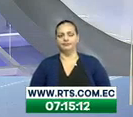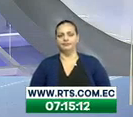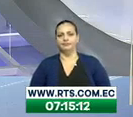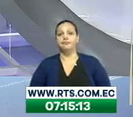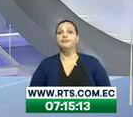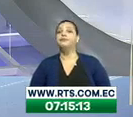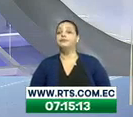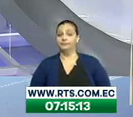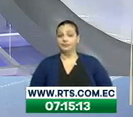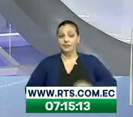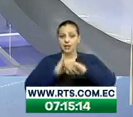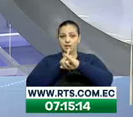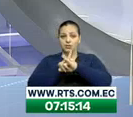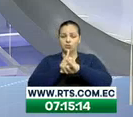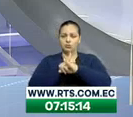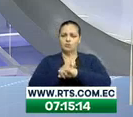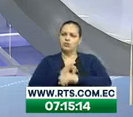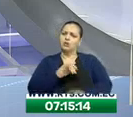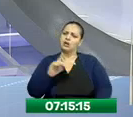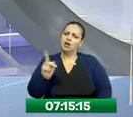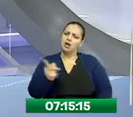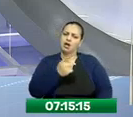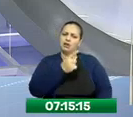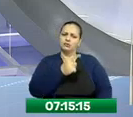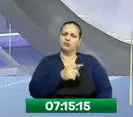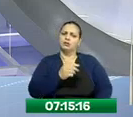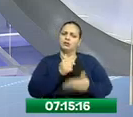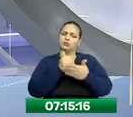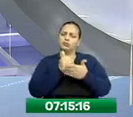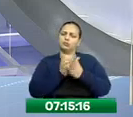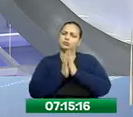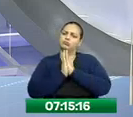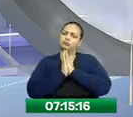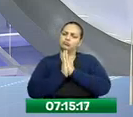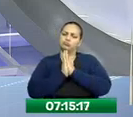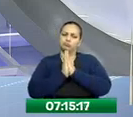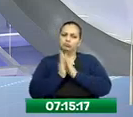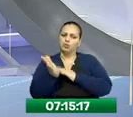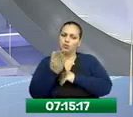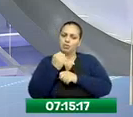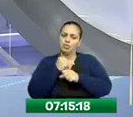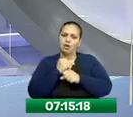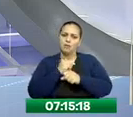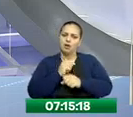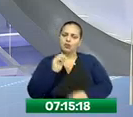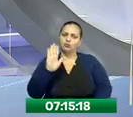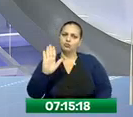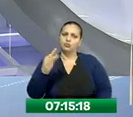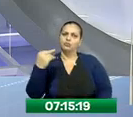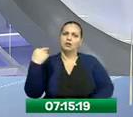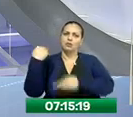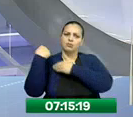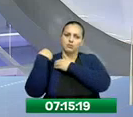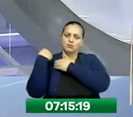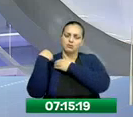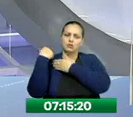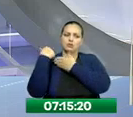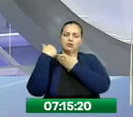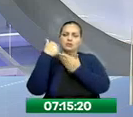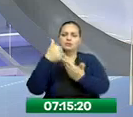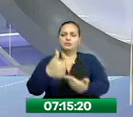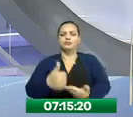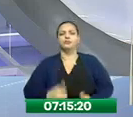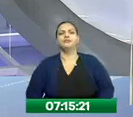las instituciones, no hay que decirles, tienen que estar ahí, que ese es su trabajo, ese es su deber. Gracias, Carlos Julio,